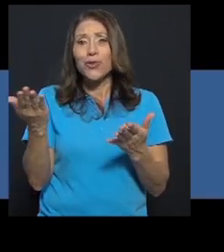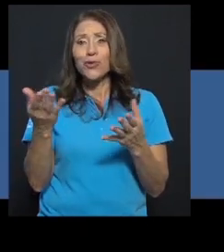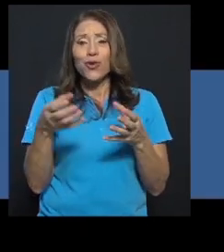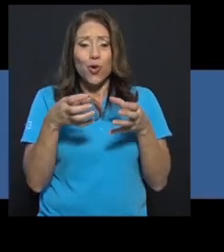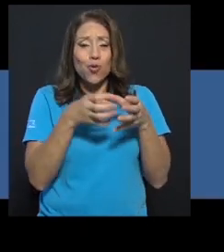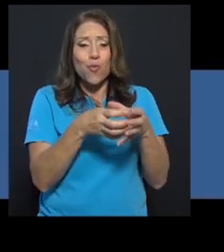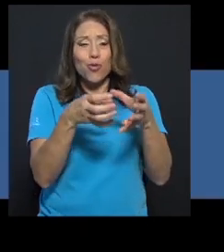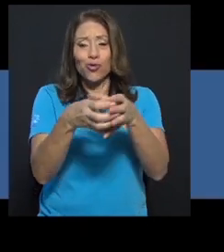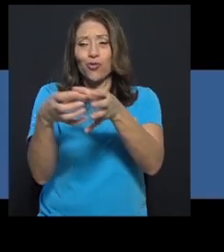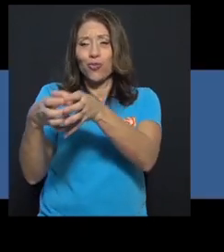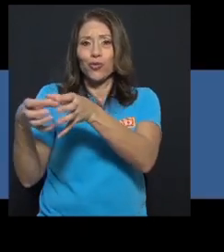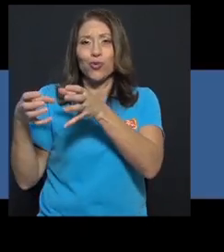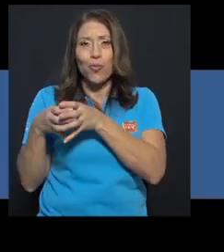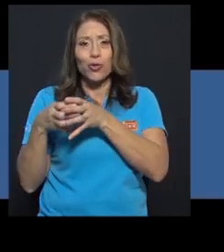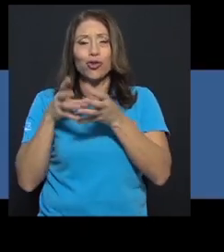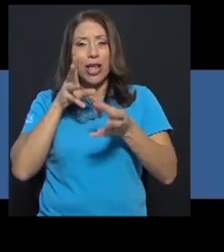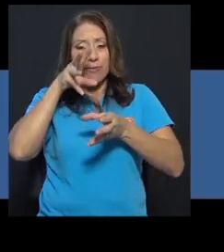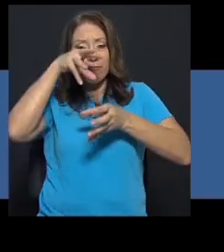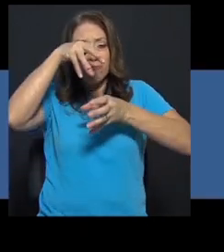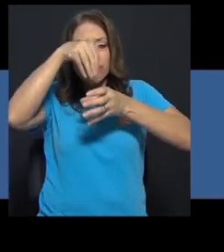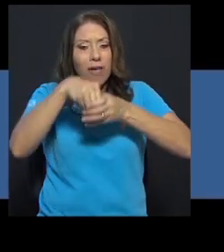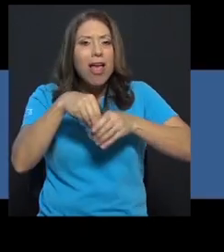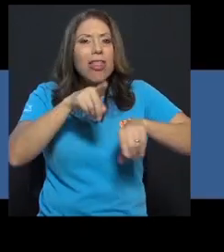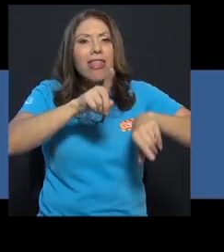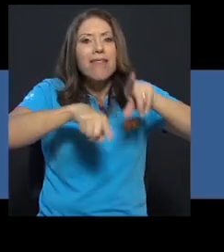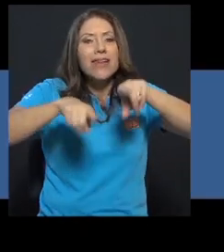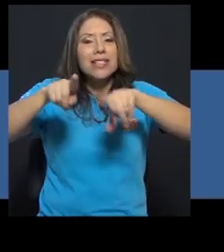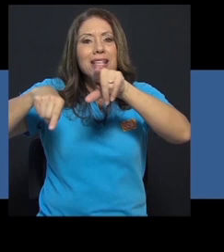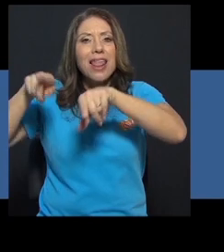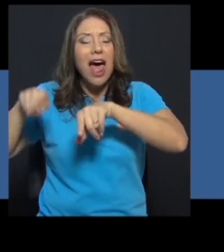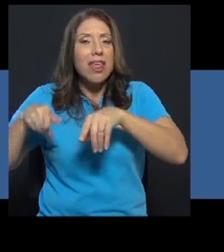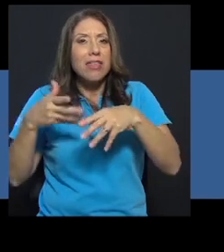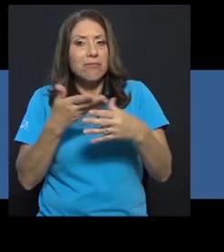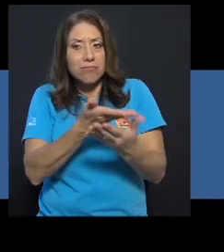todos esos grupos que pertenecen a esa diversidad, pues de alguna forma